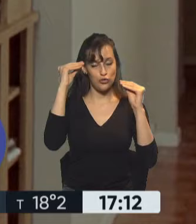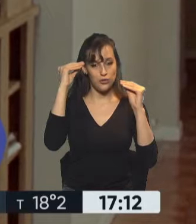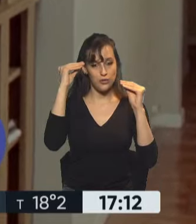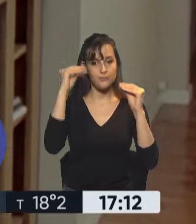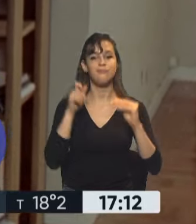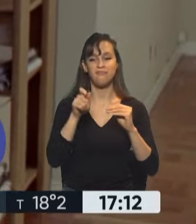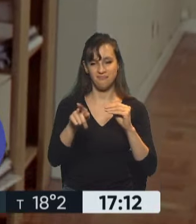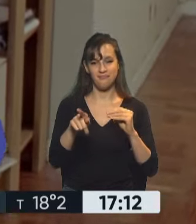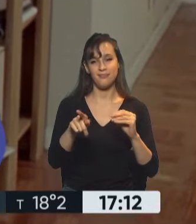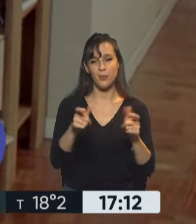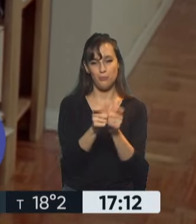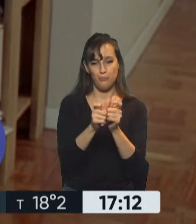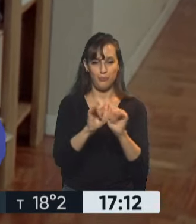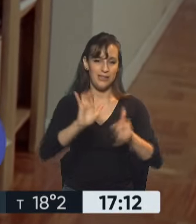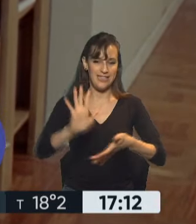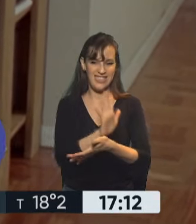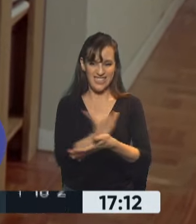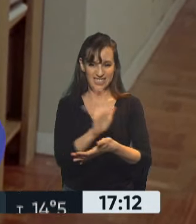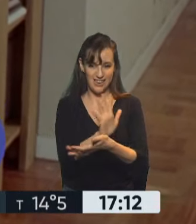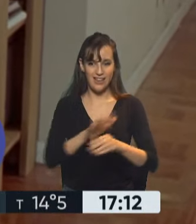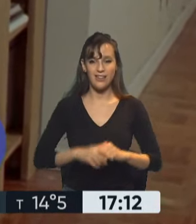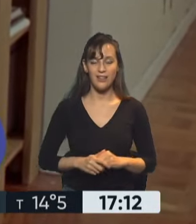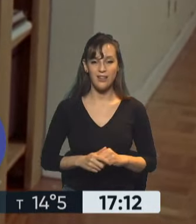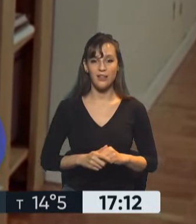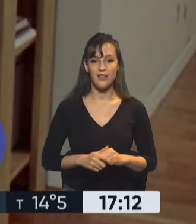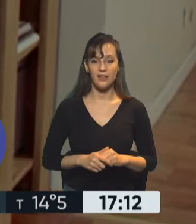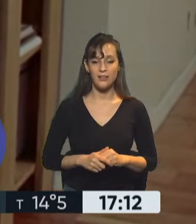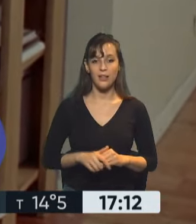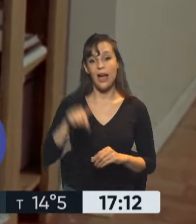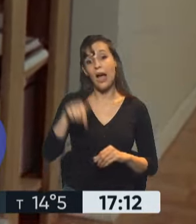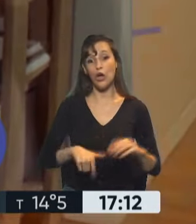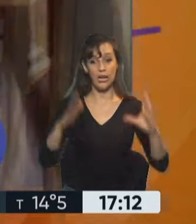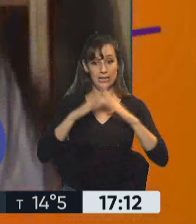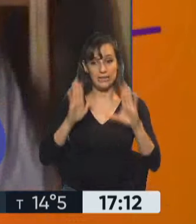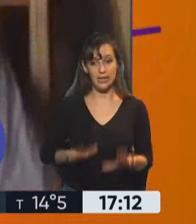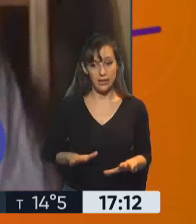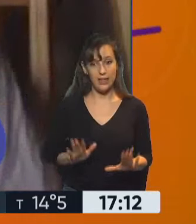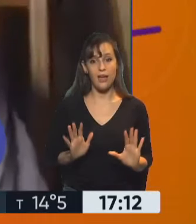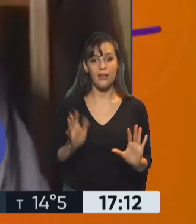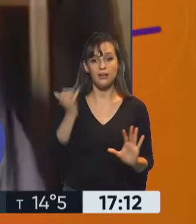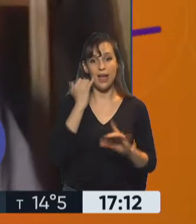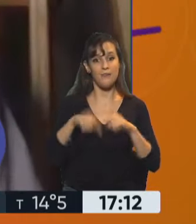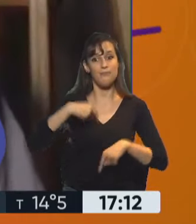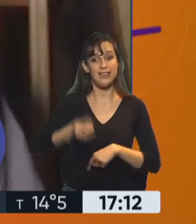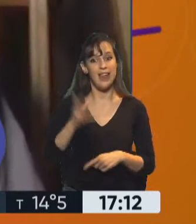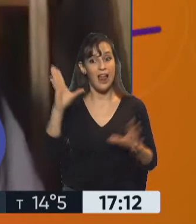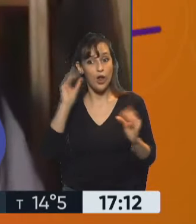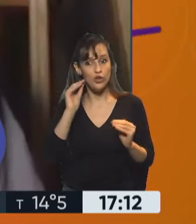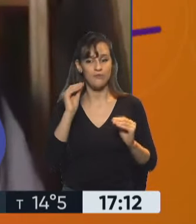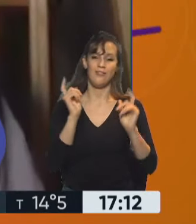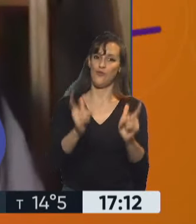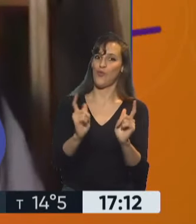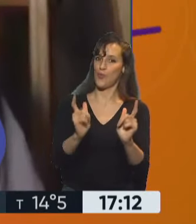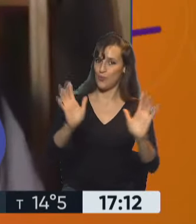Bueno, para un poco largo con dos tenemos condiciones. Tenemos plan ahora que estamos todos quedándonos. Necesito en casa. Dos semanas para ya tenemos plan para mañana a la noche. Con